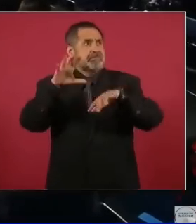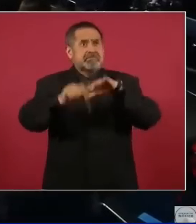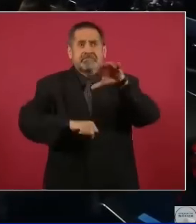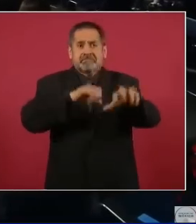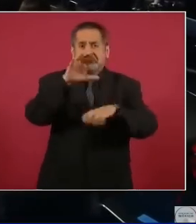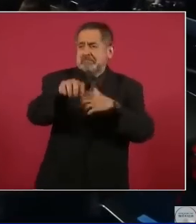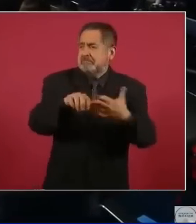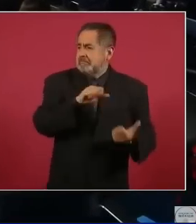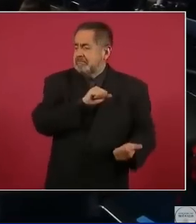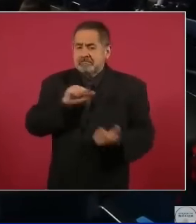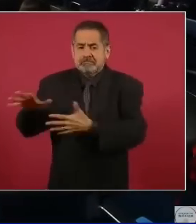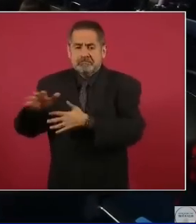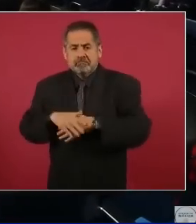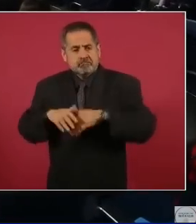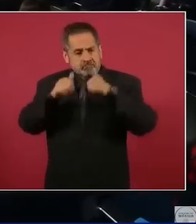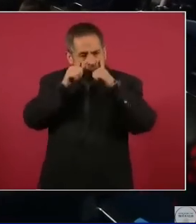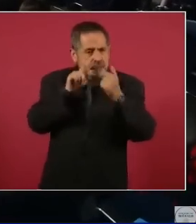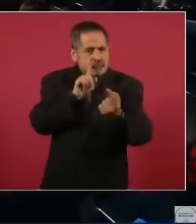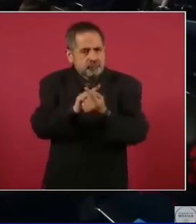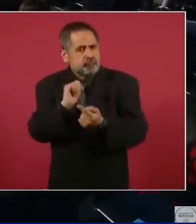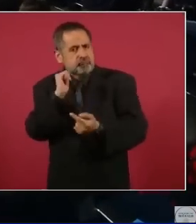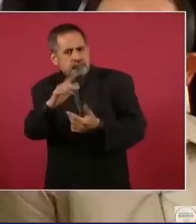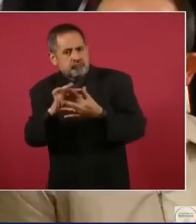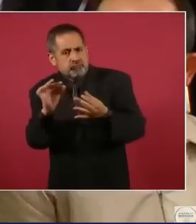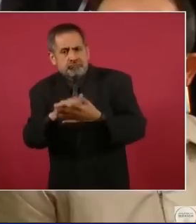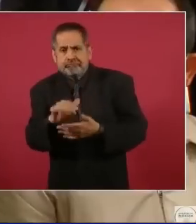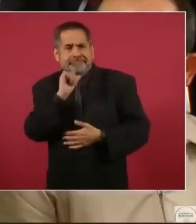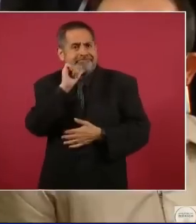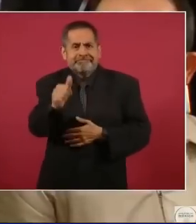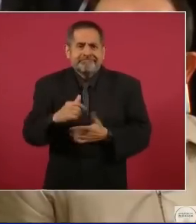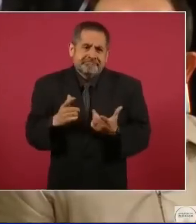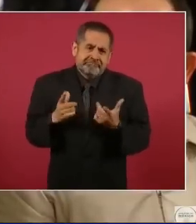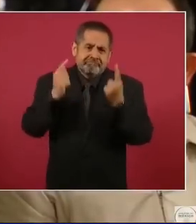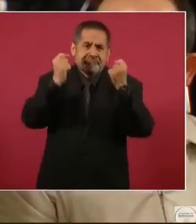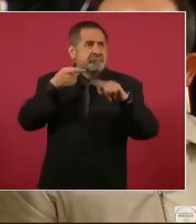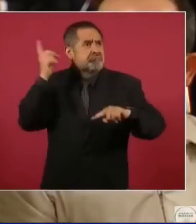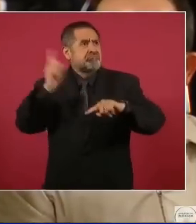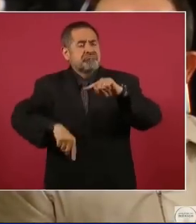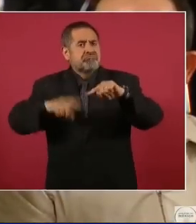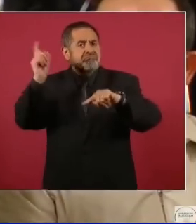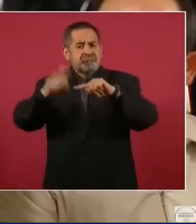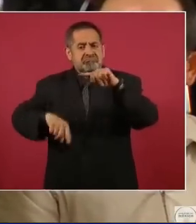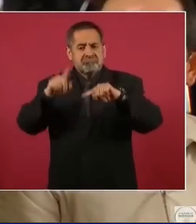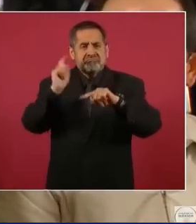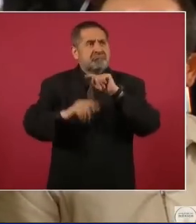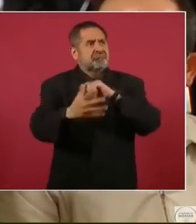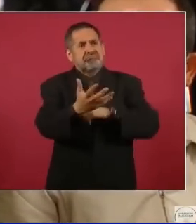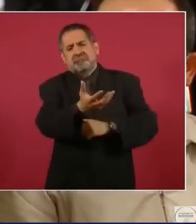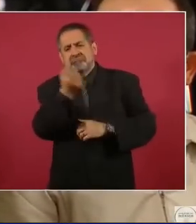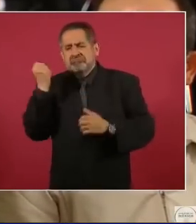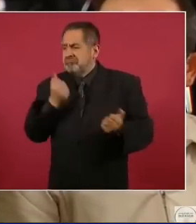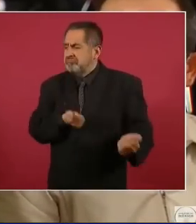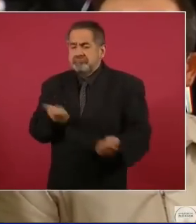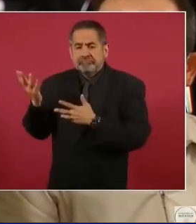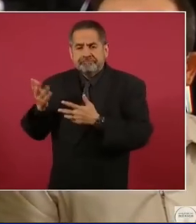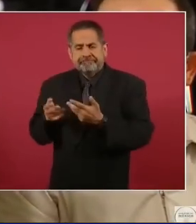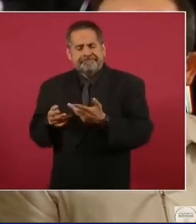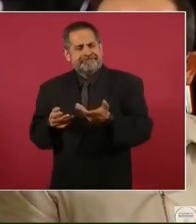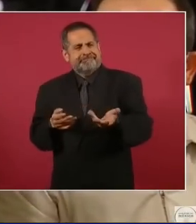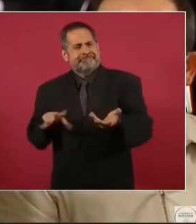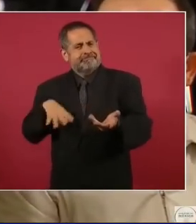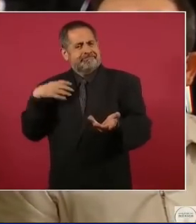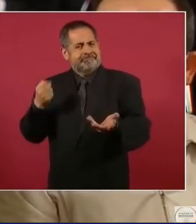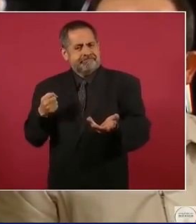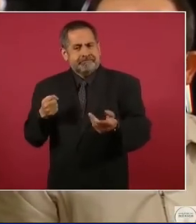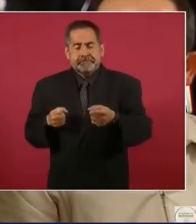hubo un tema de atención hacia ellos, de explicarles cómo estaban las circunstancias, sino simplemente un acto de autoridad y ellos refieren